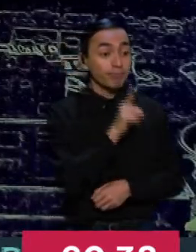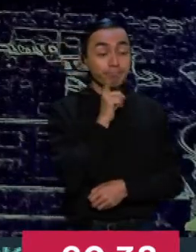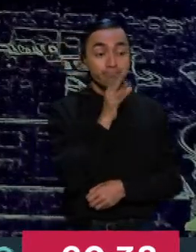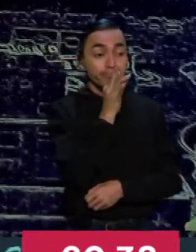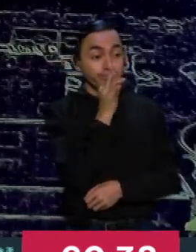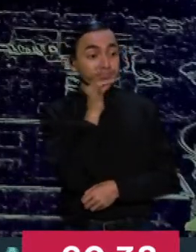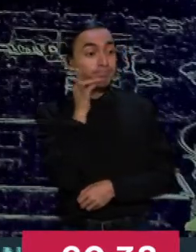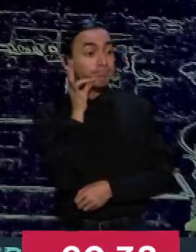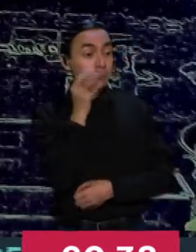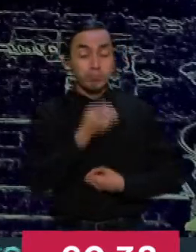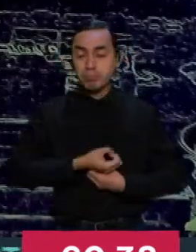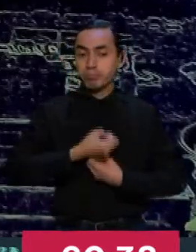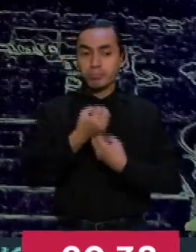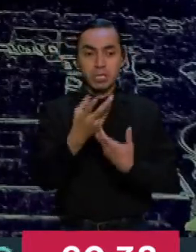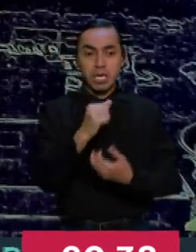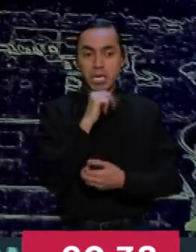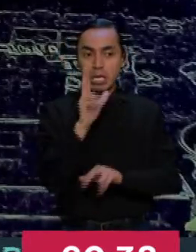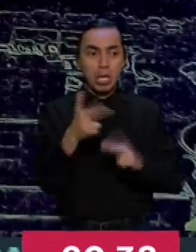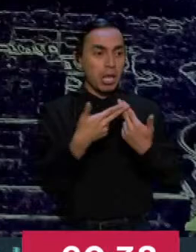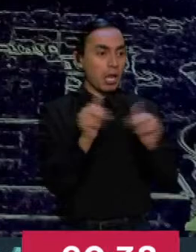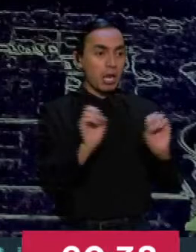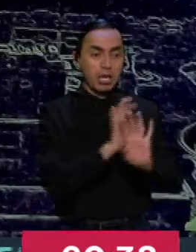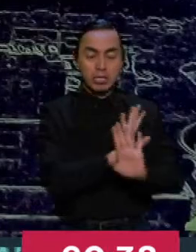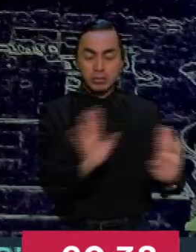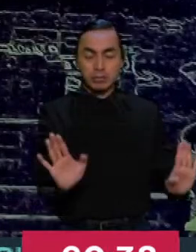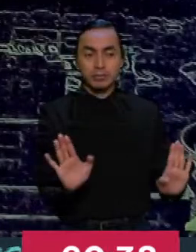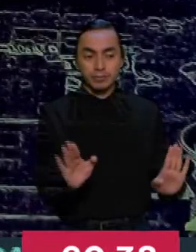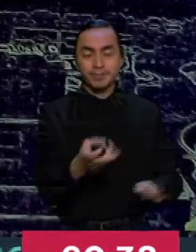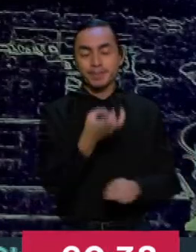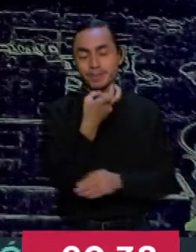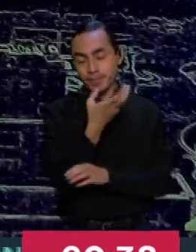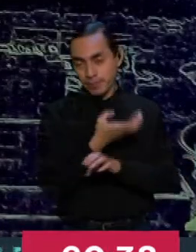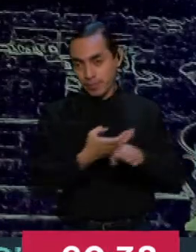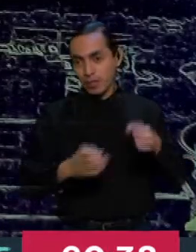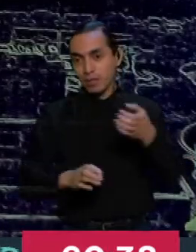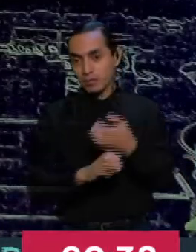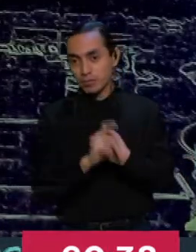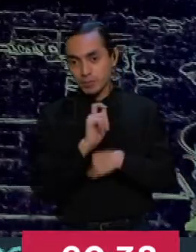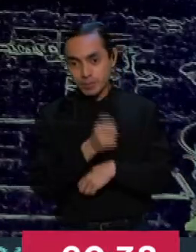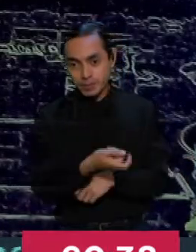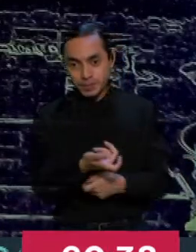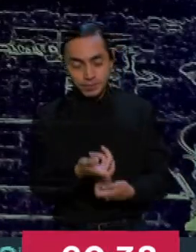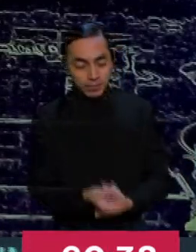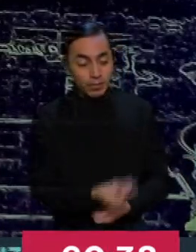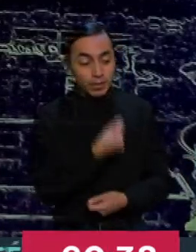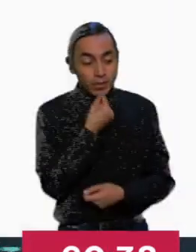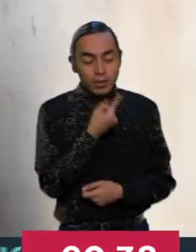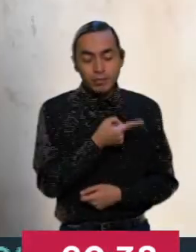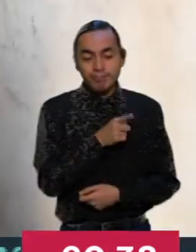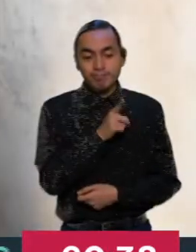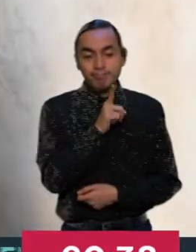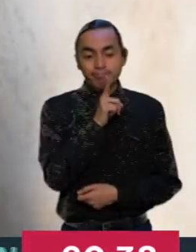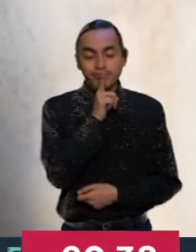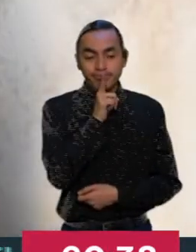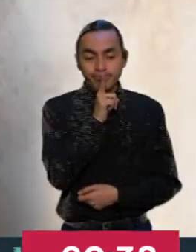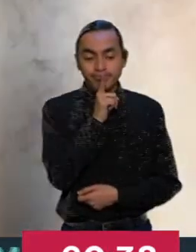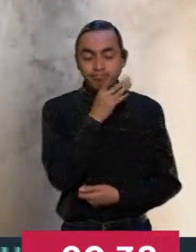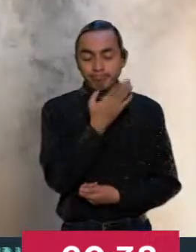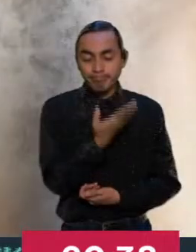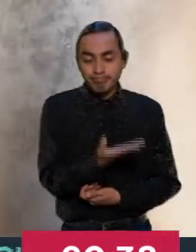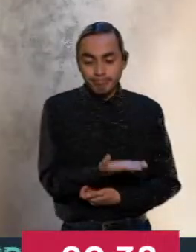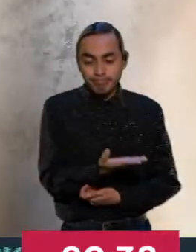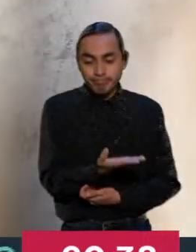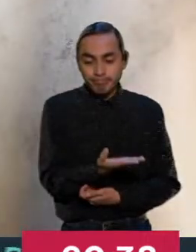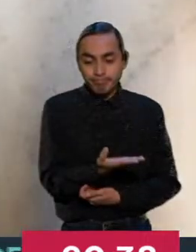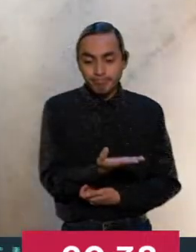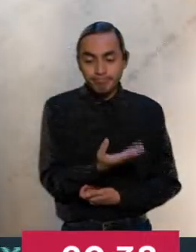no lo tienes que decir a nadie, y ese tipo de situaciones van haciendo que el niño no diga nada, que se calle, y que pueden